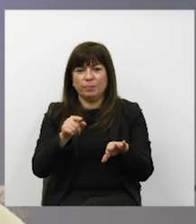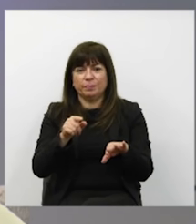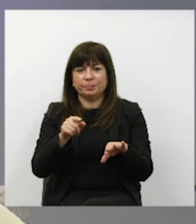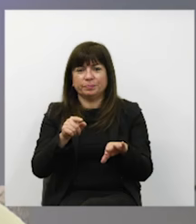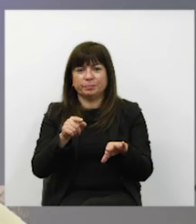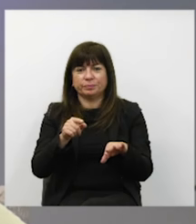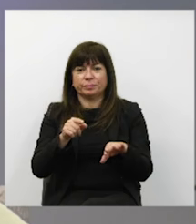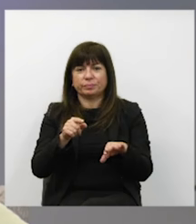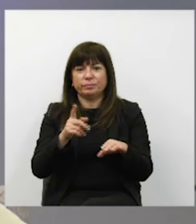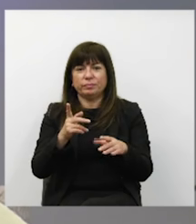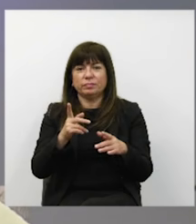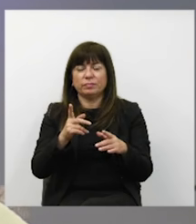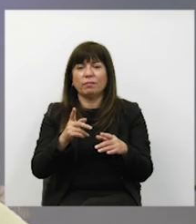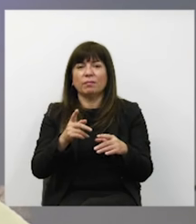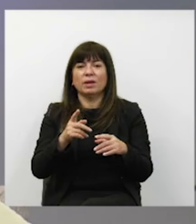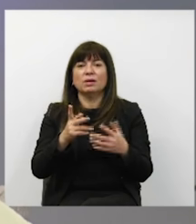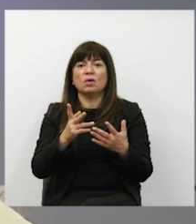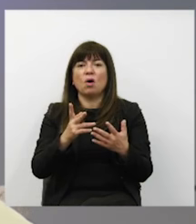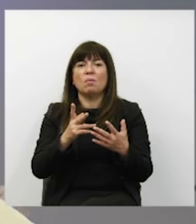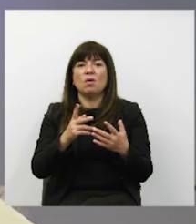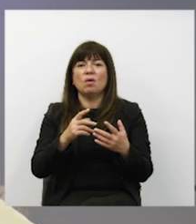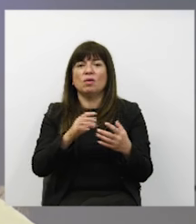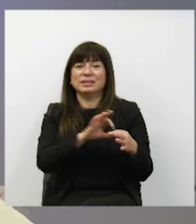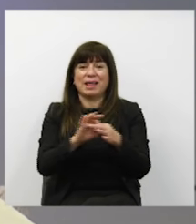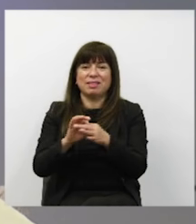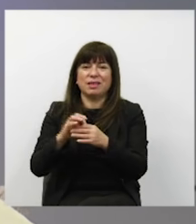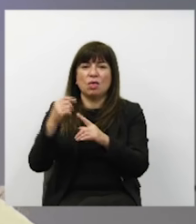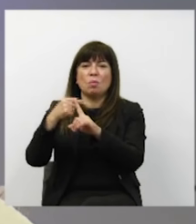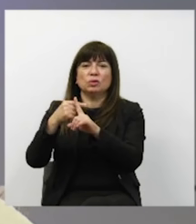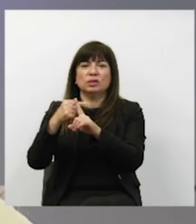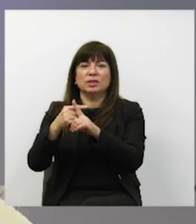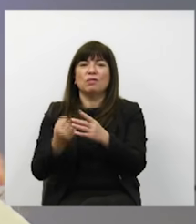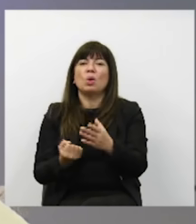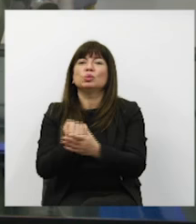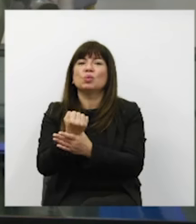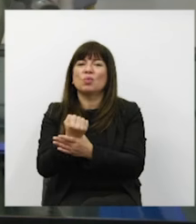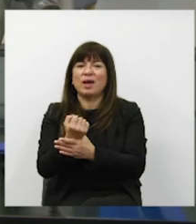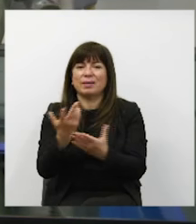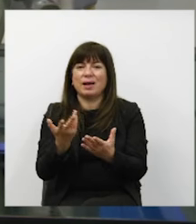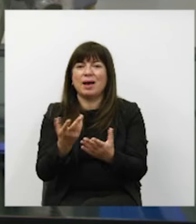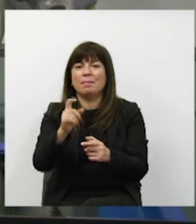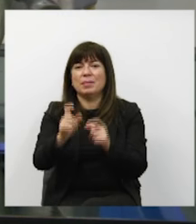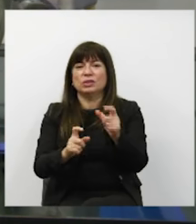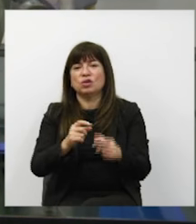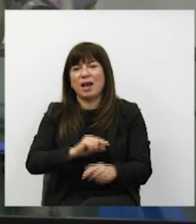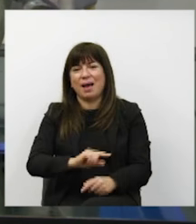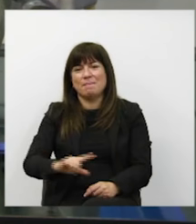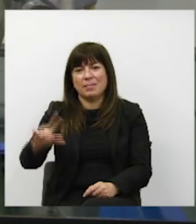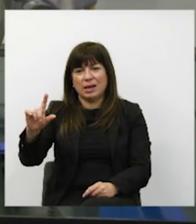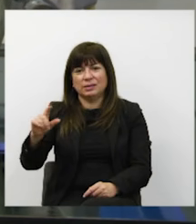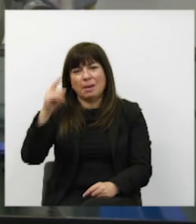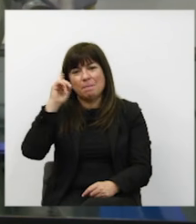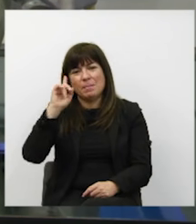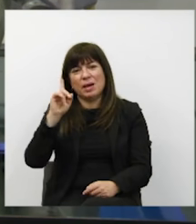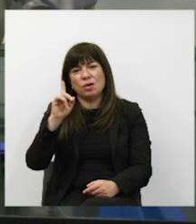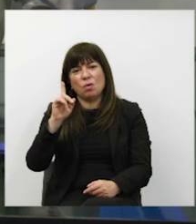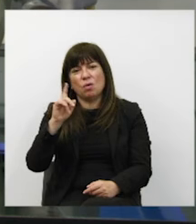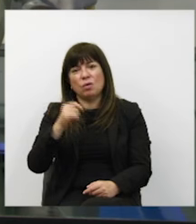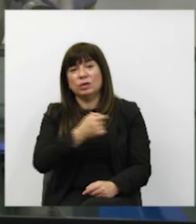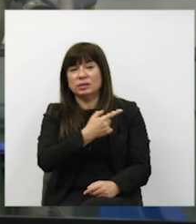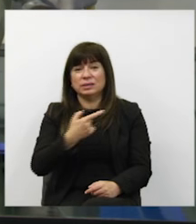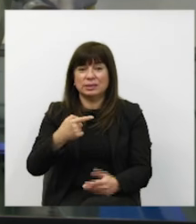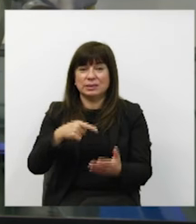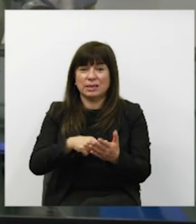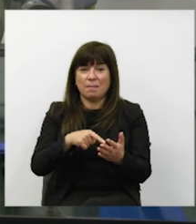pymes, digamos, que tienen el sentido positivo de que tú le estás facilitando la vida al que está empezando, pero tiene el problema que una vez que se pasa el umbral de 100.000 UF, que